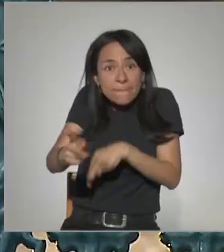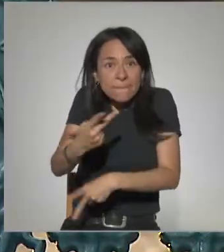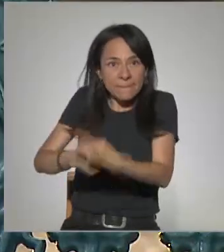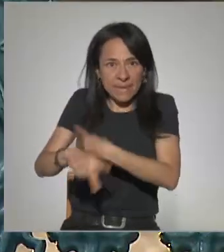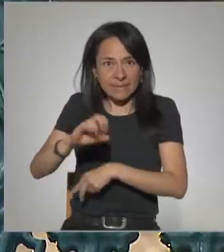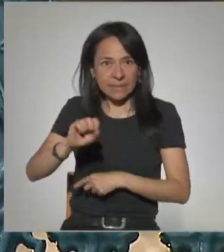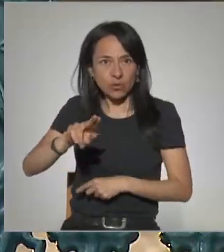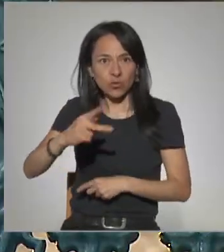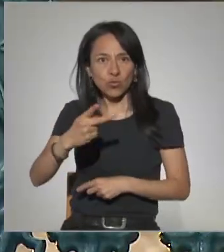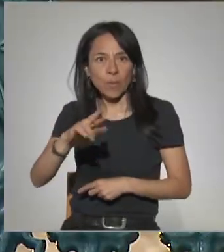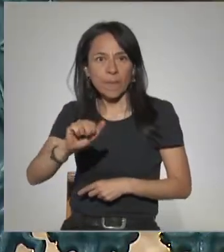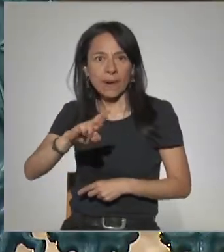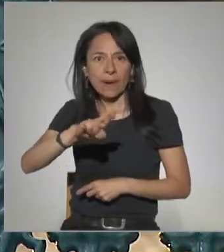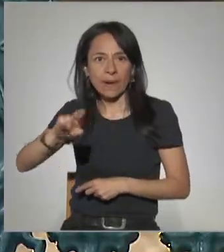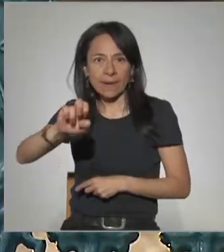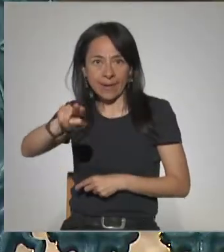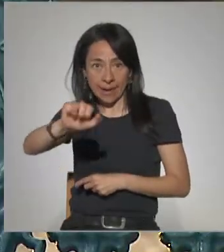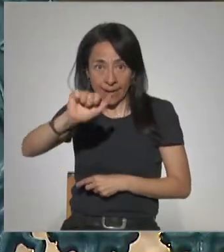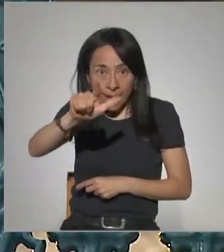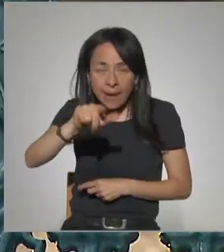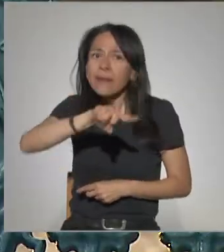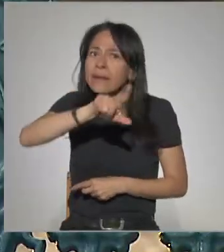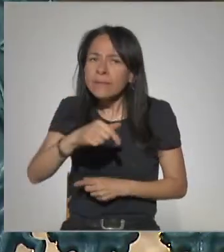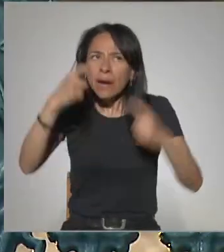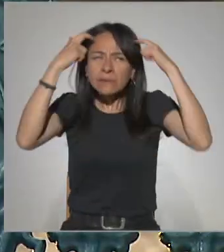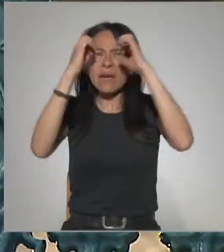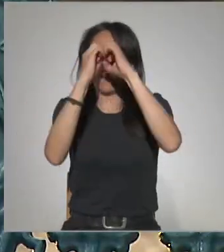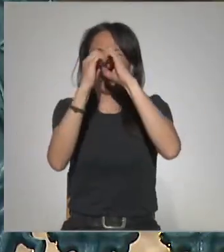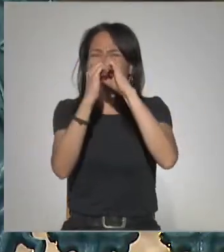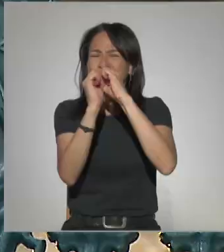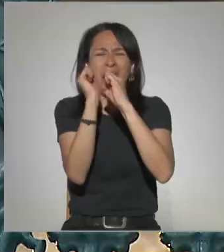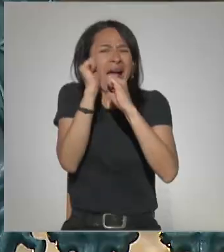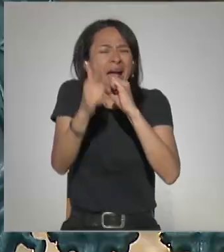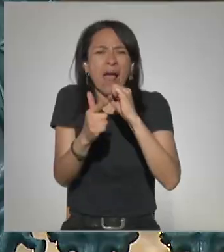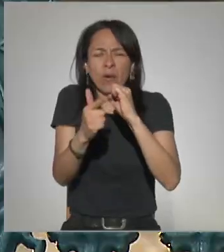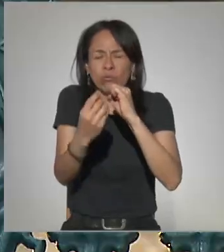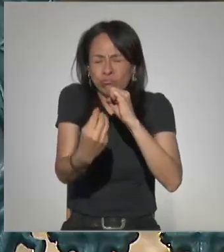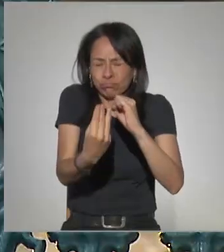algo malo a nuestro cerebro, se ve